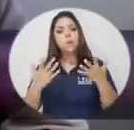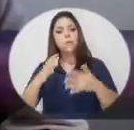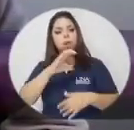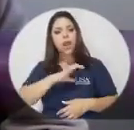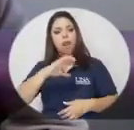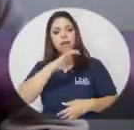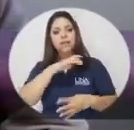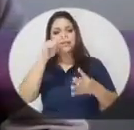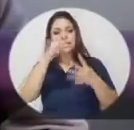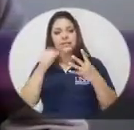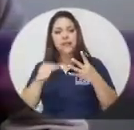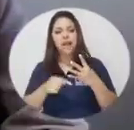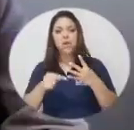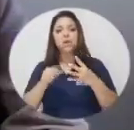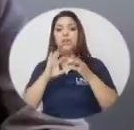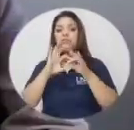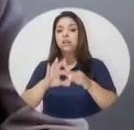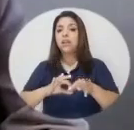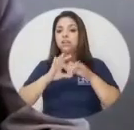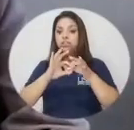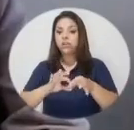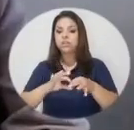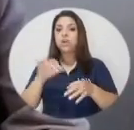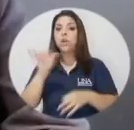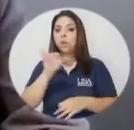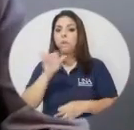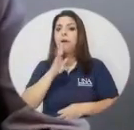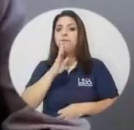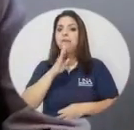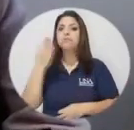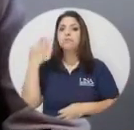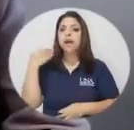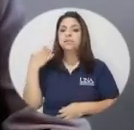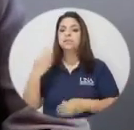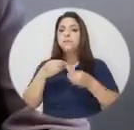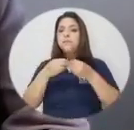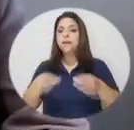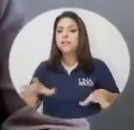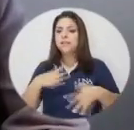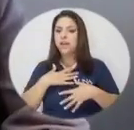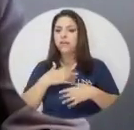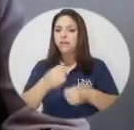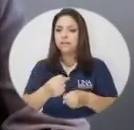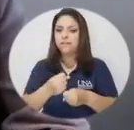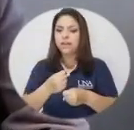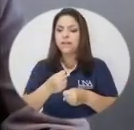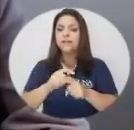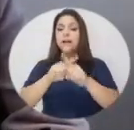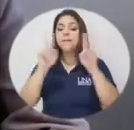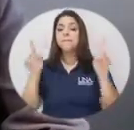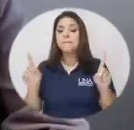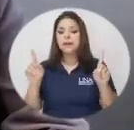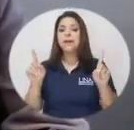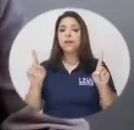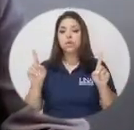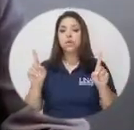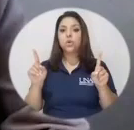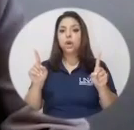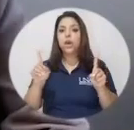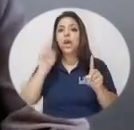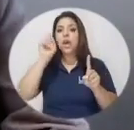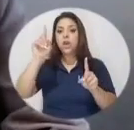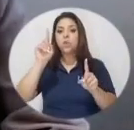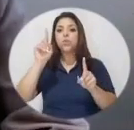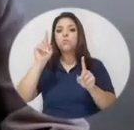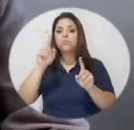se han caracterizado estas relaciones. Y ya mencioné el tema de la pérdida de desconfianza, pero por ejemplo, en un